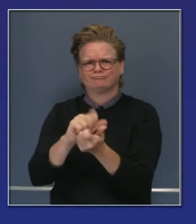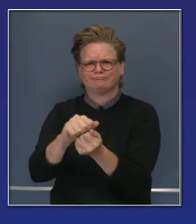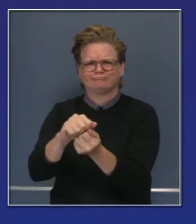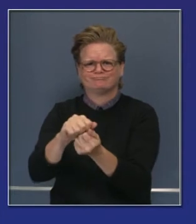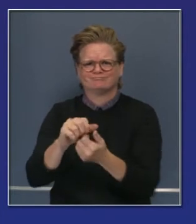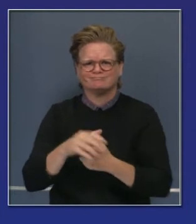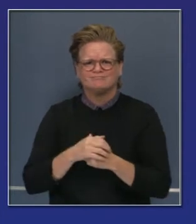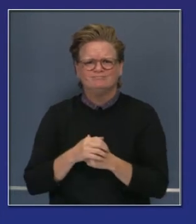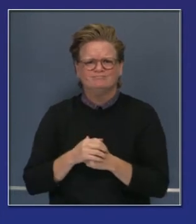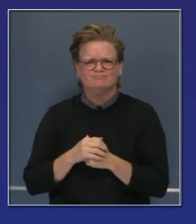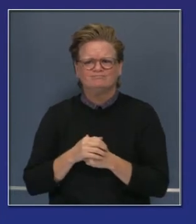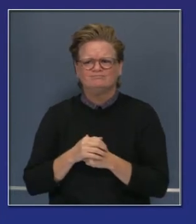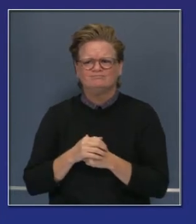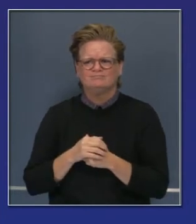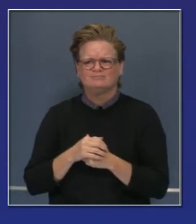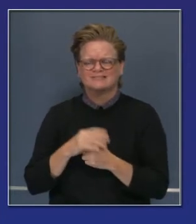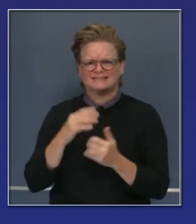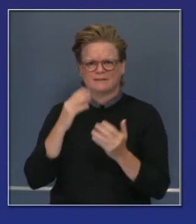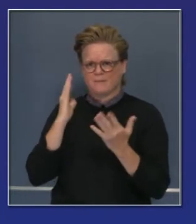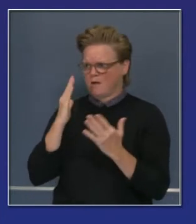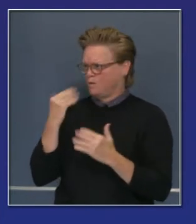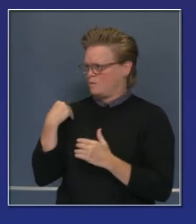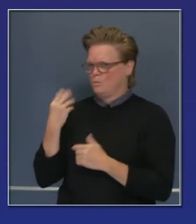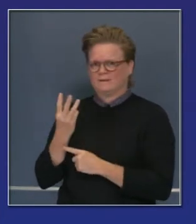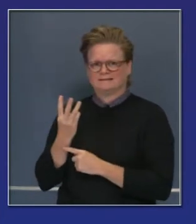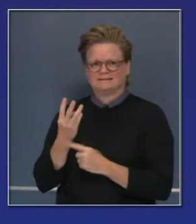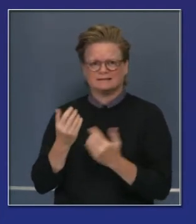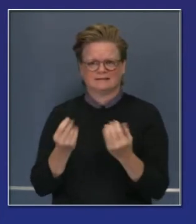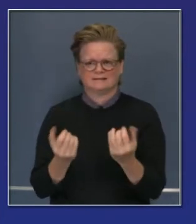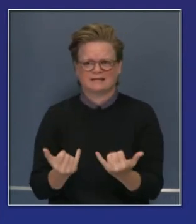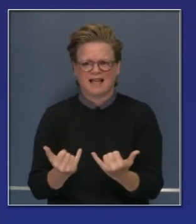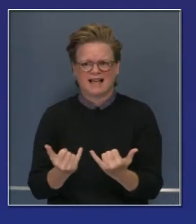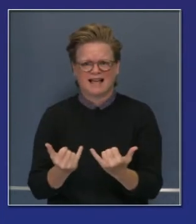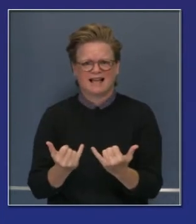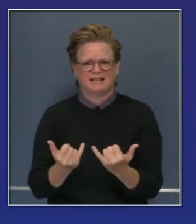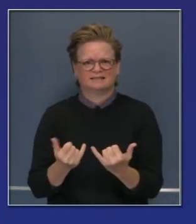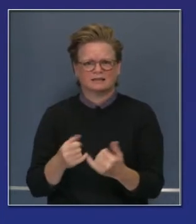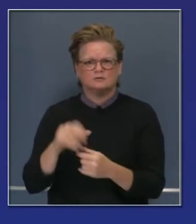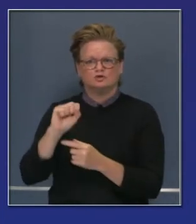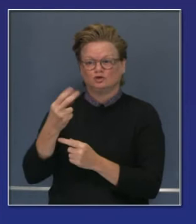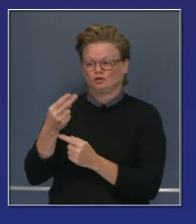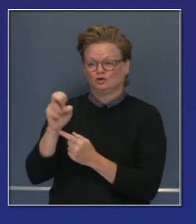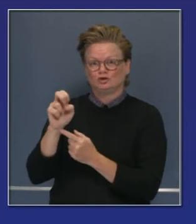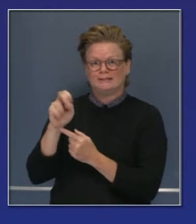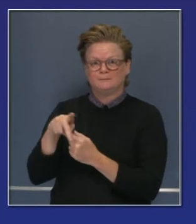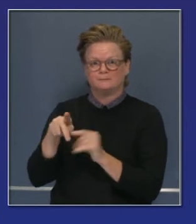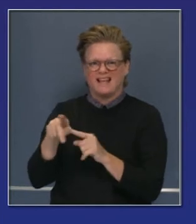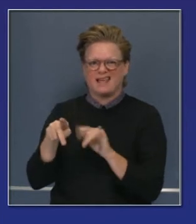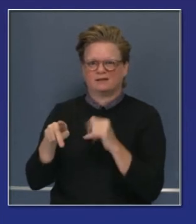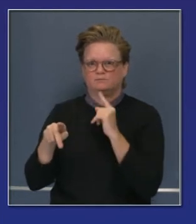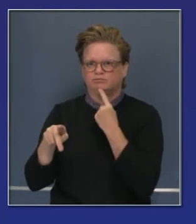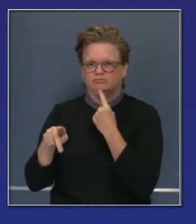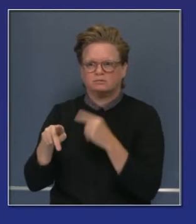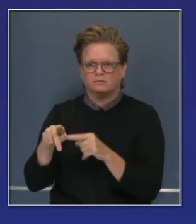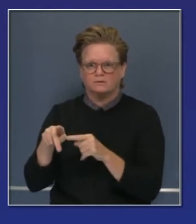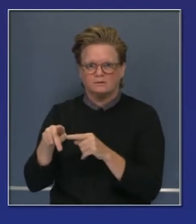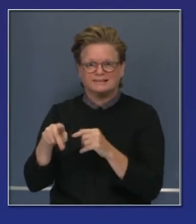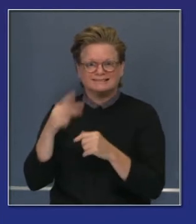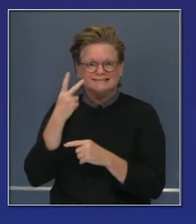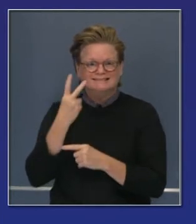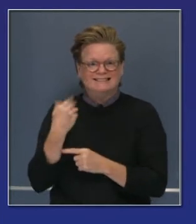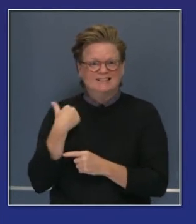197 acres quemados, un poco más de lo que se vio el miércoles. El incendio Sheep, la semana pasada resalté